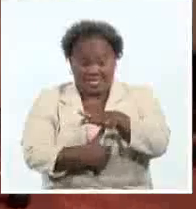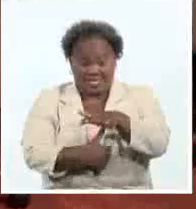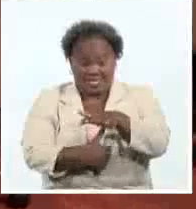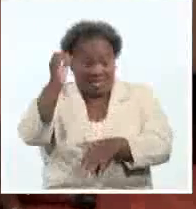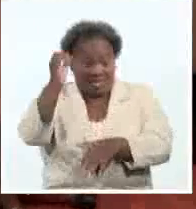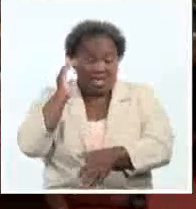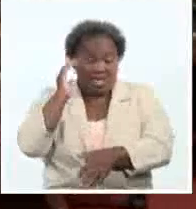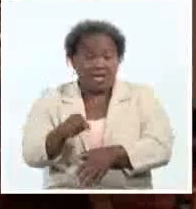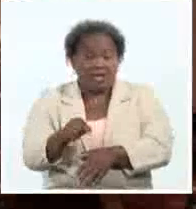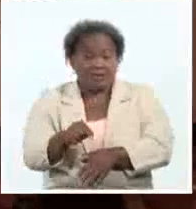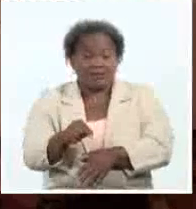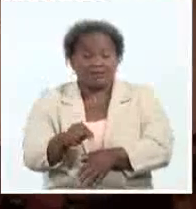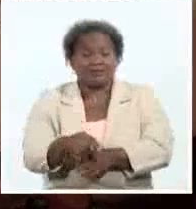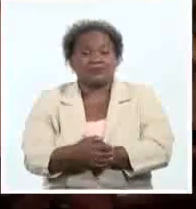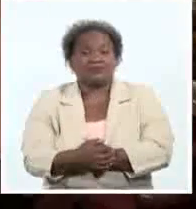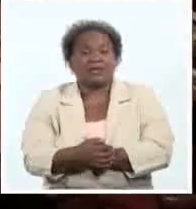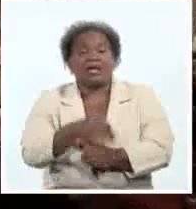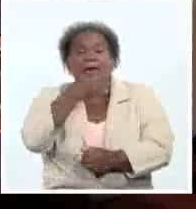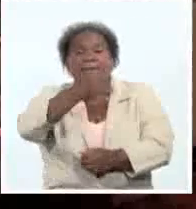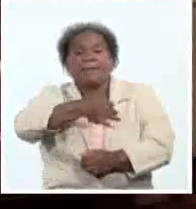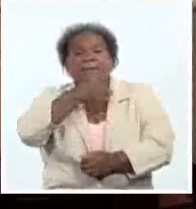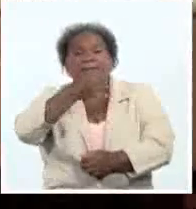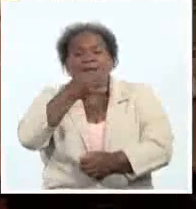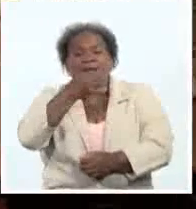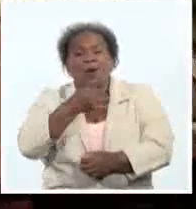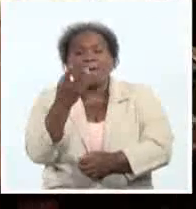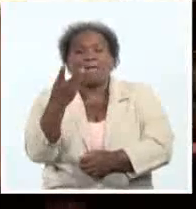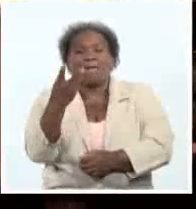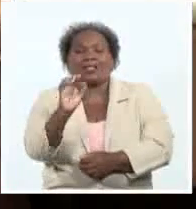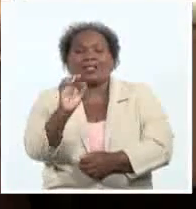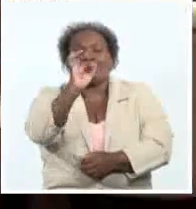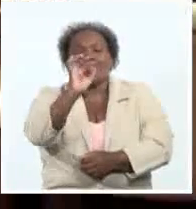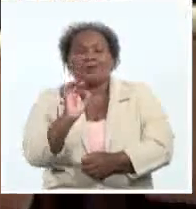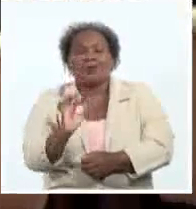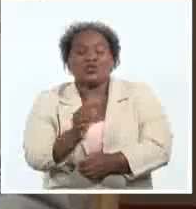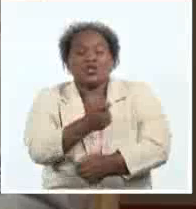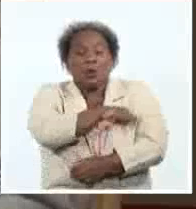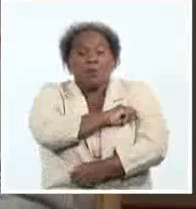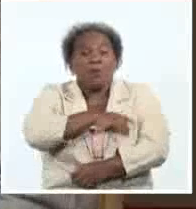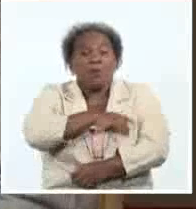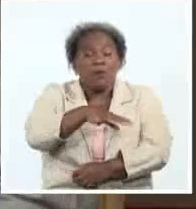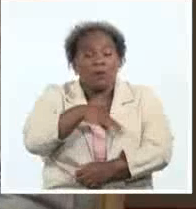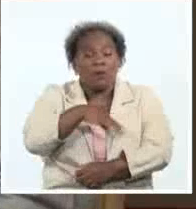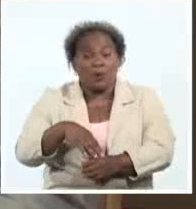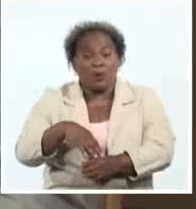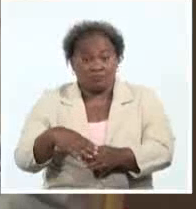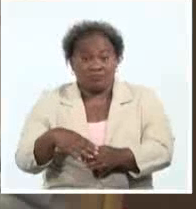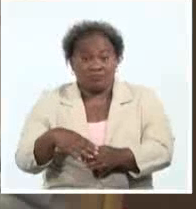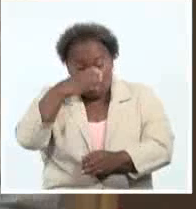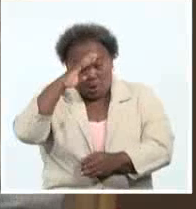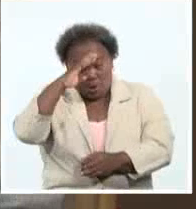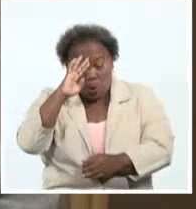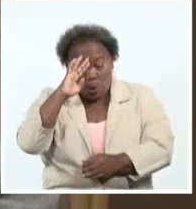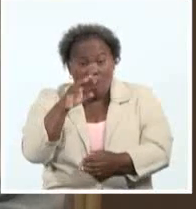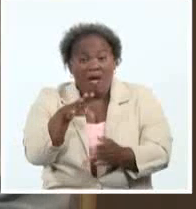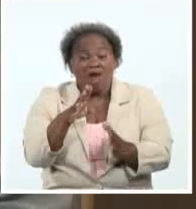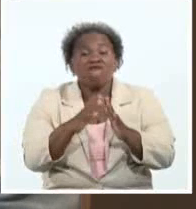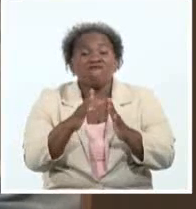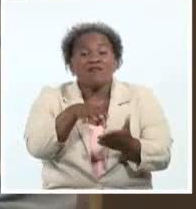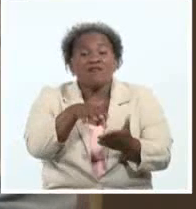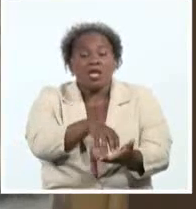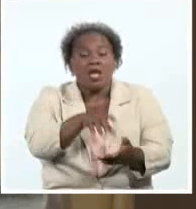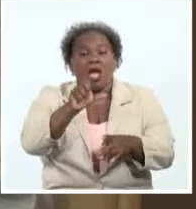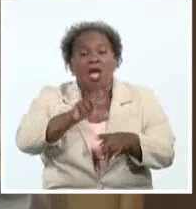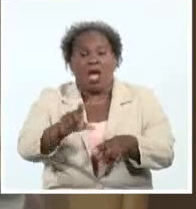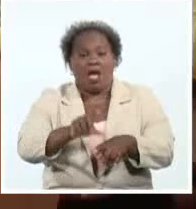Díaz-Canel Bermúdez, mencionó que todavía el 20% de la población cubana habita en zonas rurales. Vive allí, dijo,